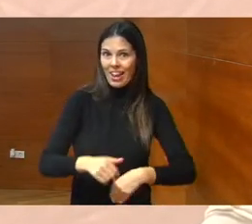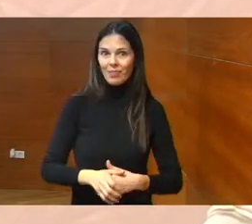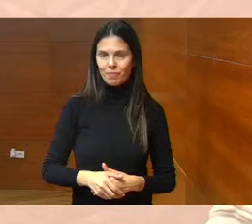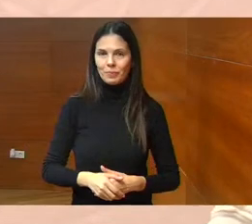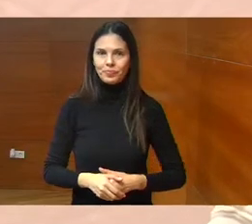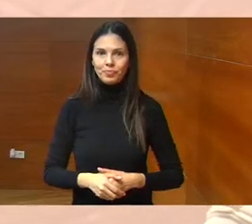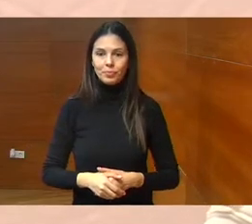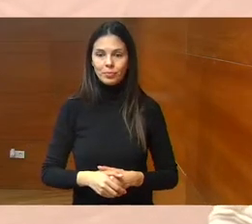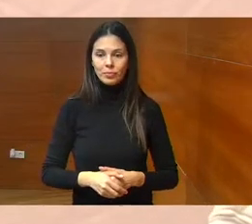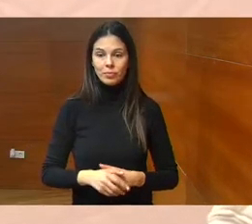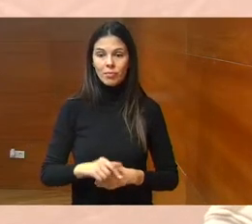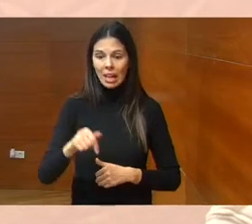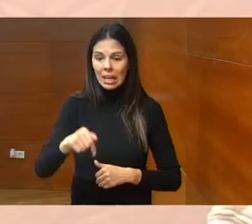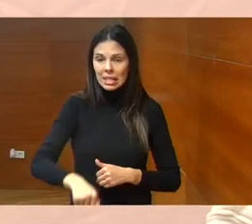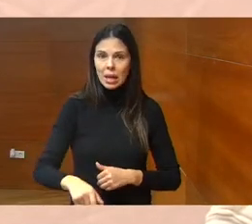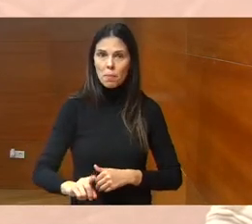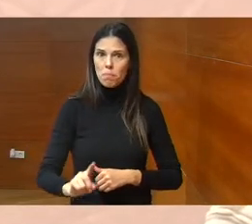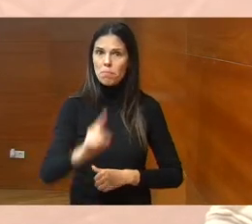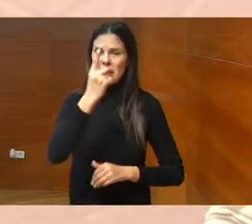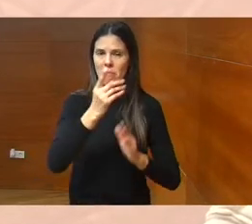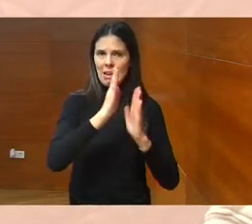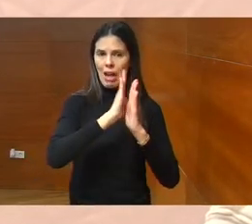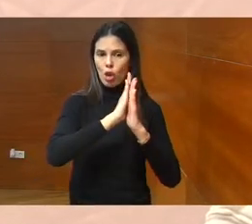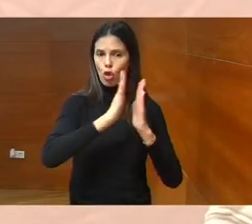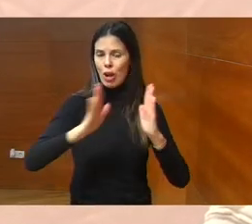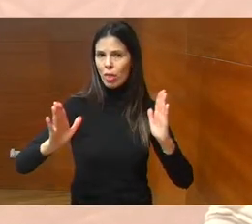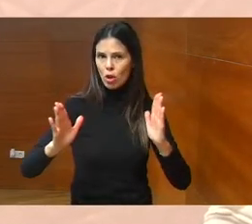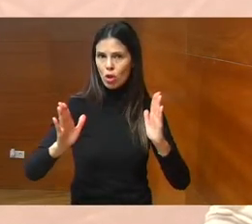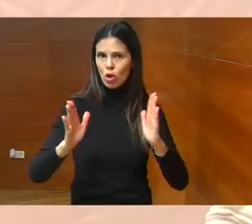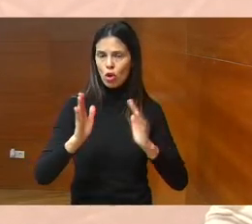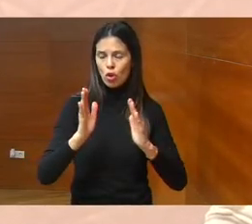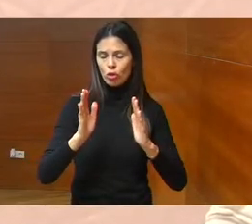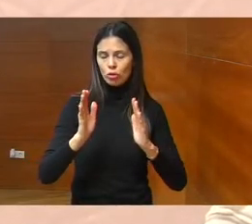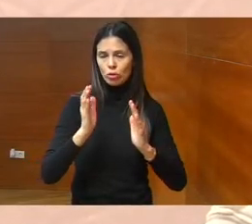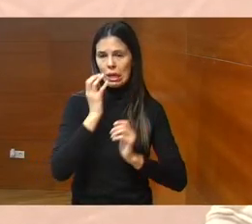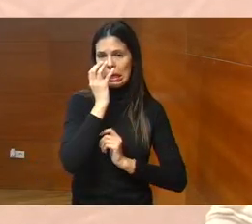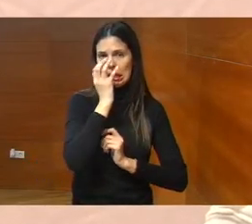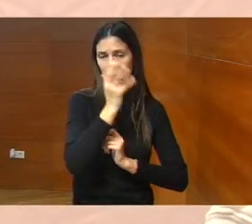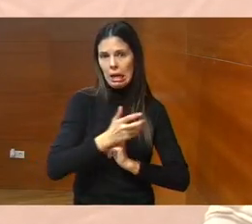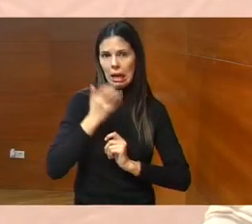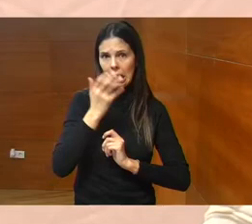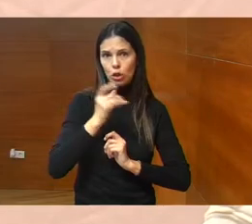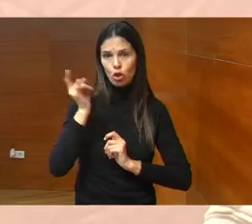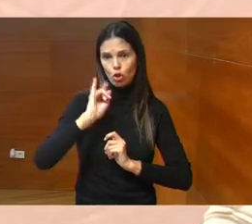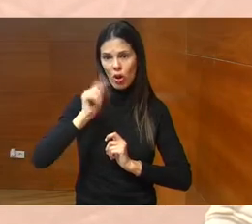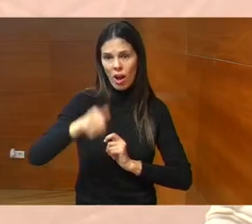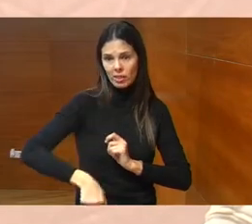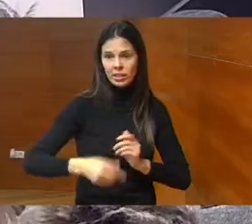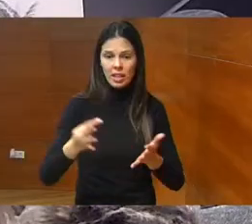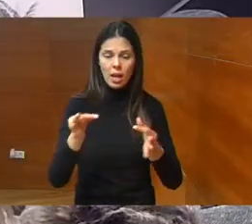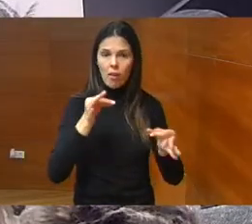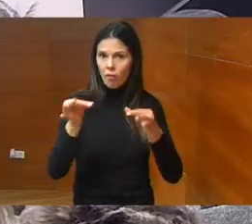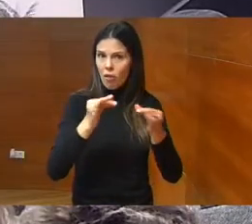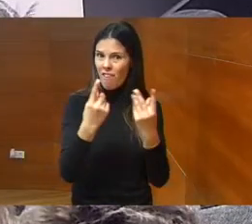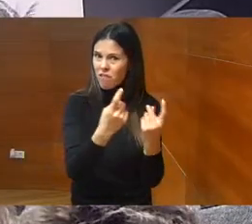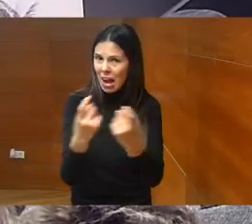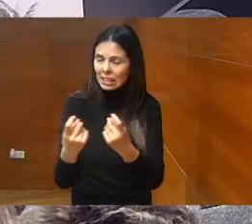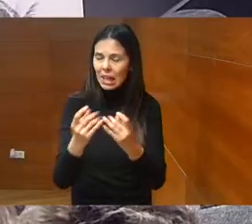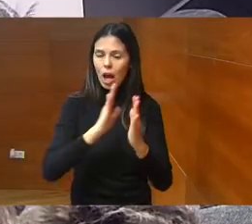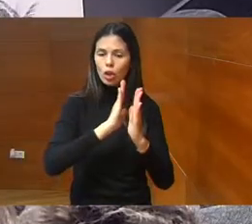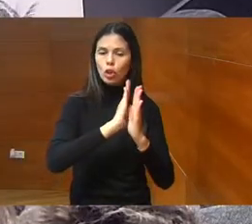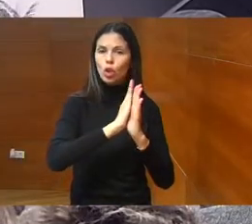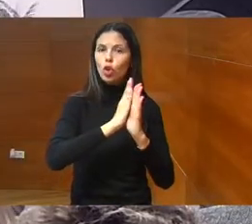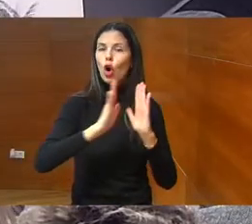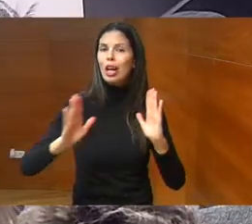esta e a primera colección de relatos sonoros aquí faltan páginas es una colección